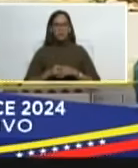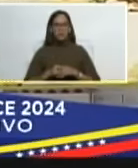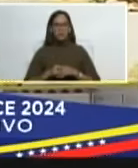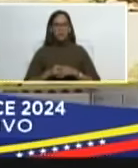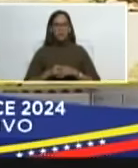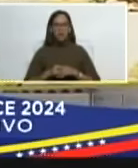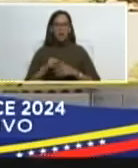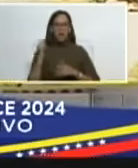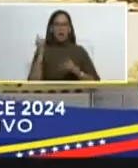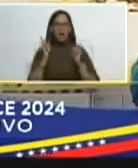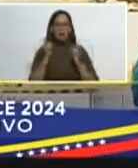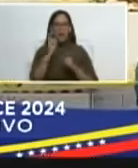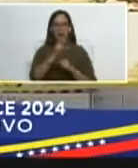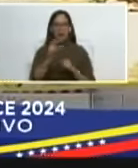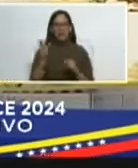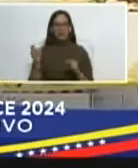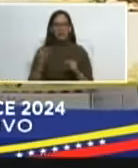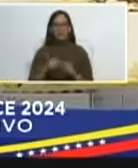alguna gente, pues,